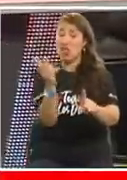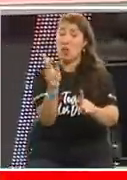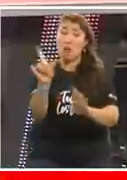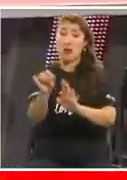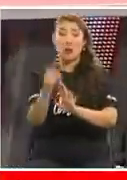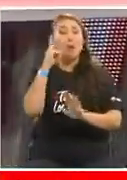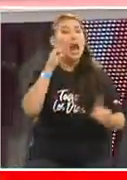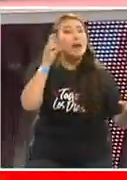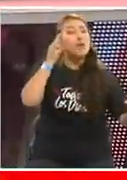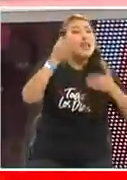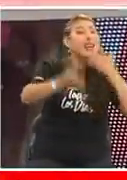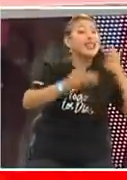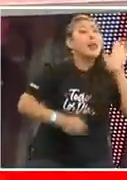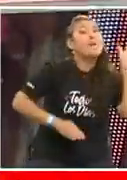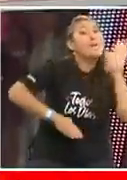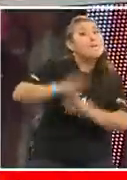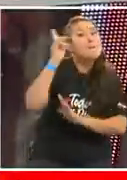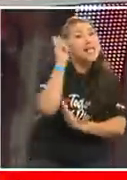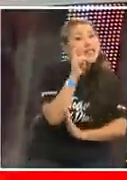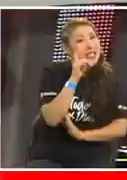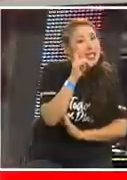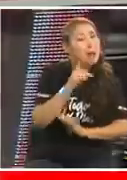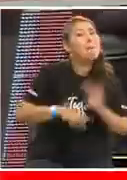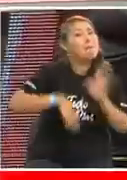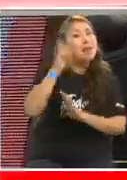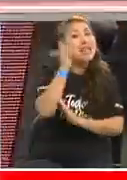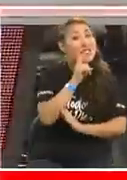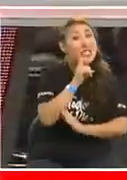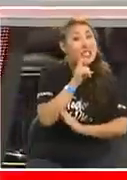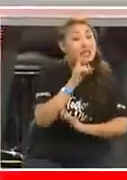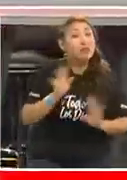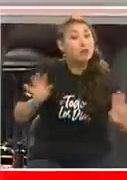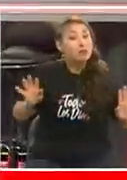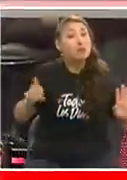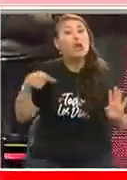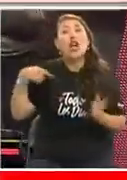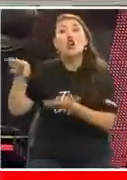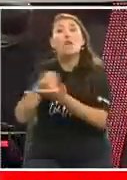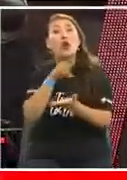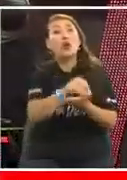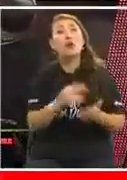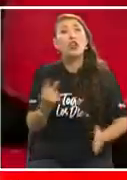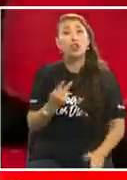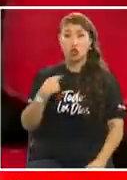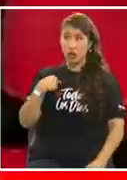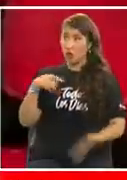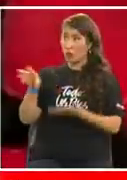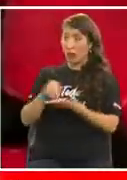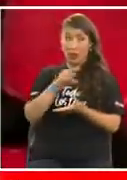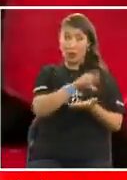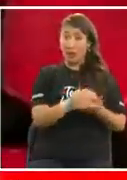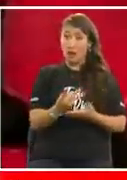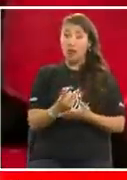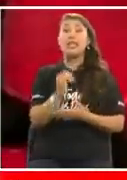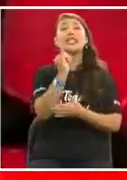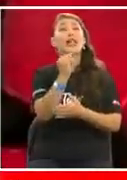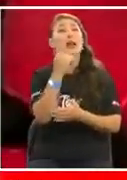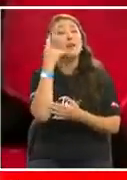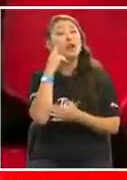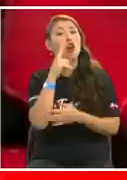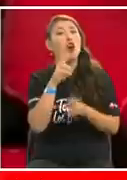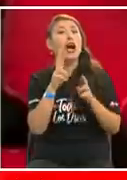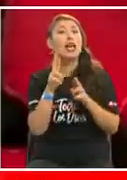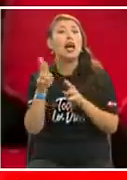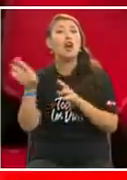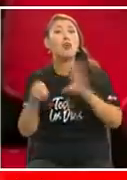Rosenthal está altísimo. Mucho más difícil muy que el show que hiciste en Viña. Te lo digo. Denise. ¿Tiene que imitar a los dos? Sí. Pero ojalá no